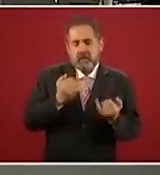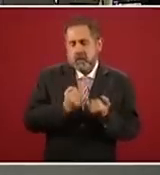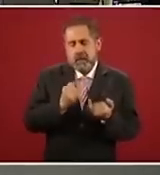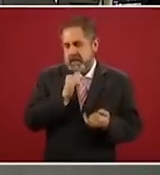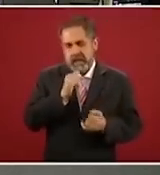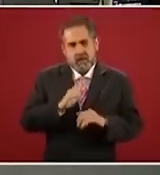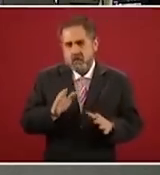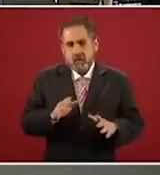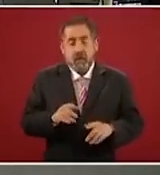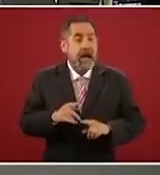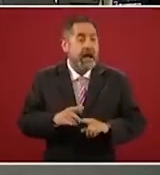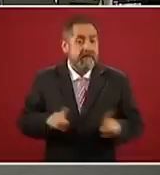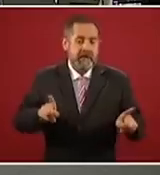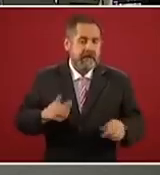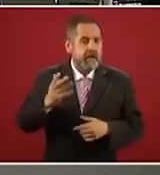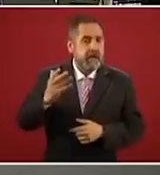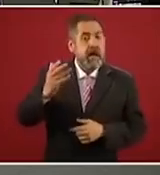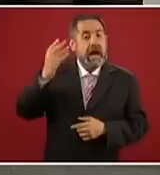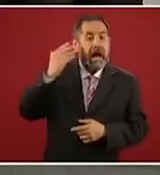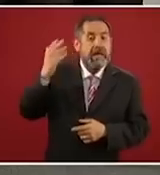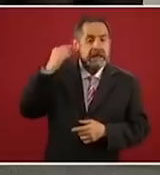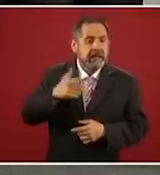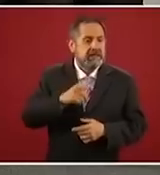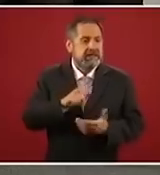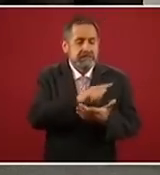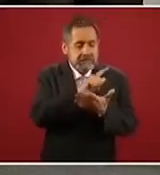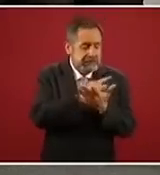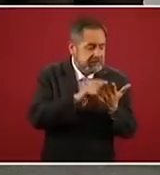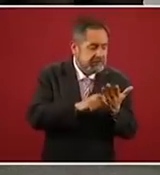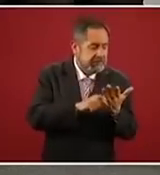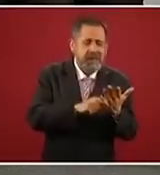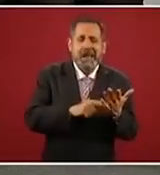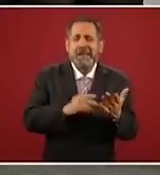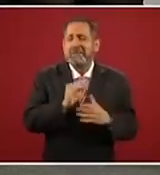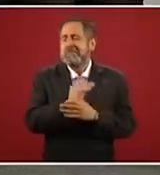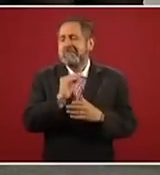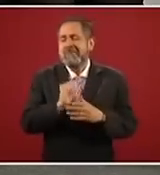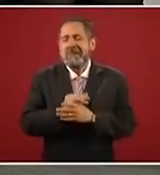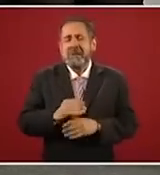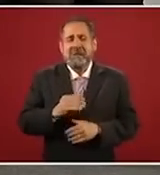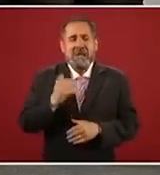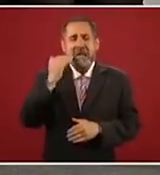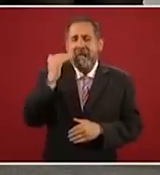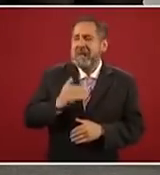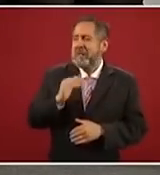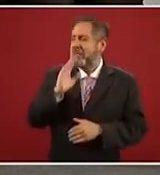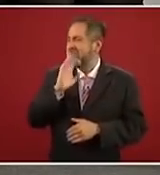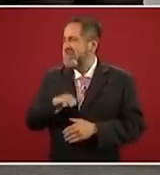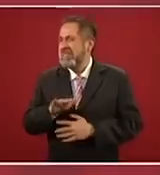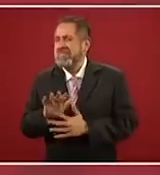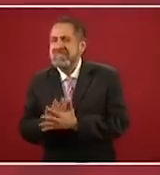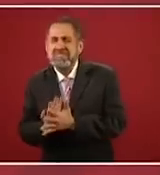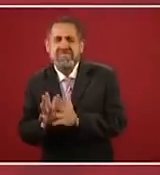que se padecía de un estado de chueco, de cohecho.